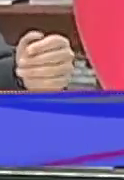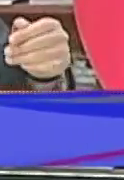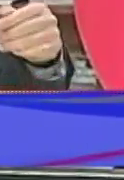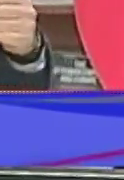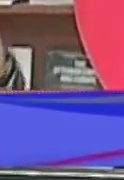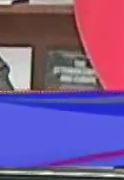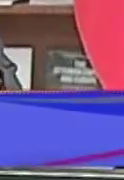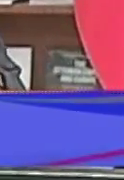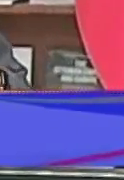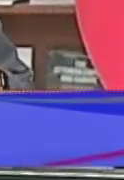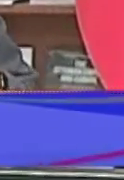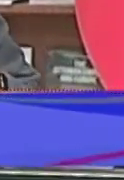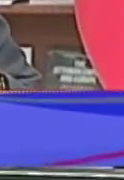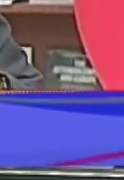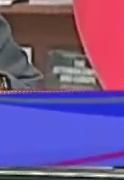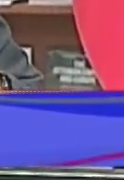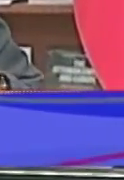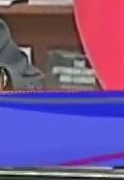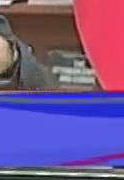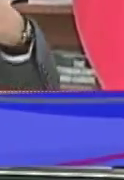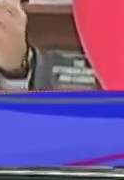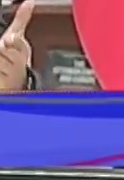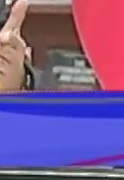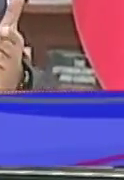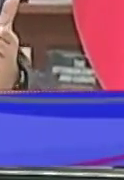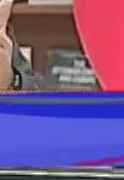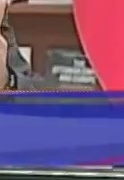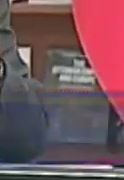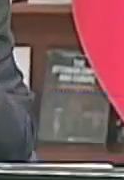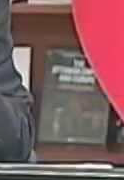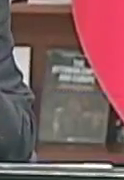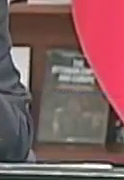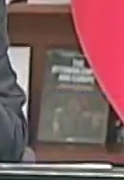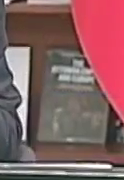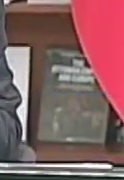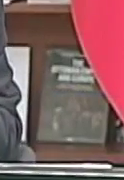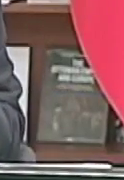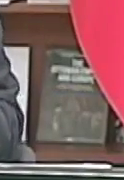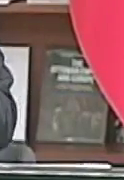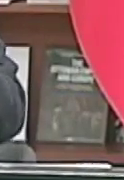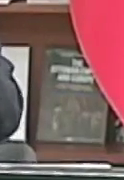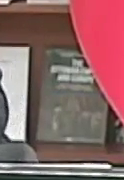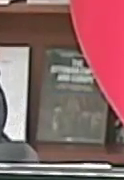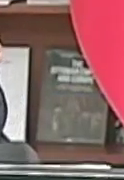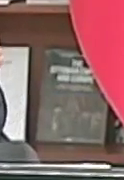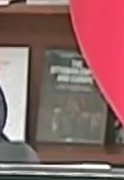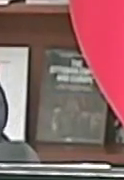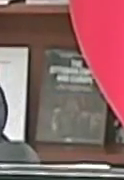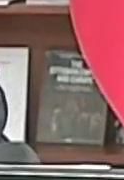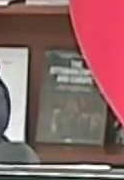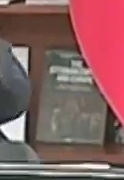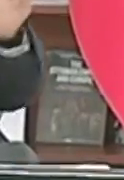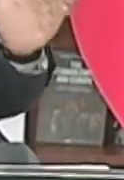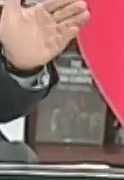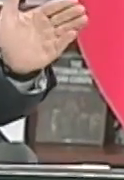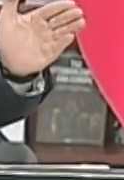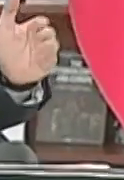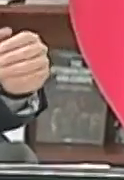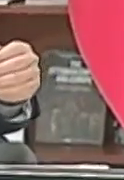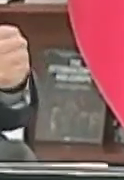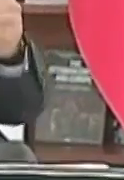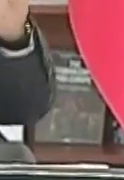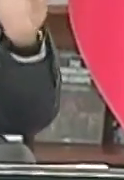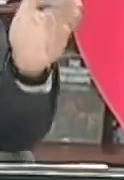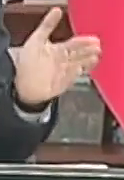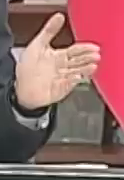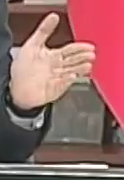Simón Bolívar, los periódicos y el vientre que los parió. Así que el pueblo de Caracas, el pueblo de Venezuela,